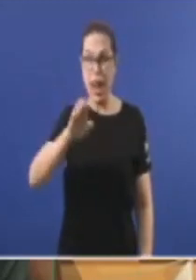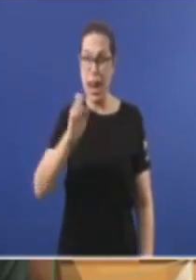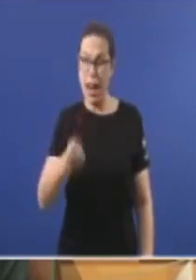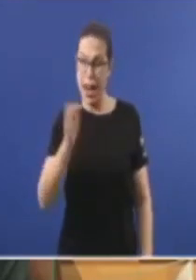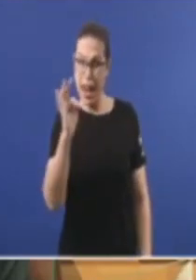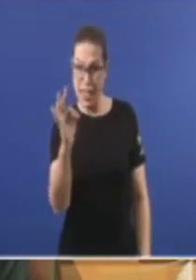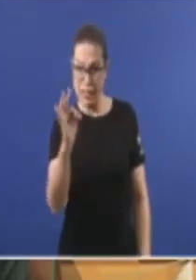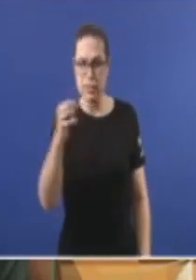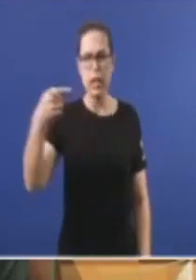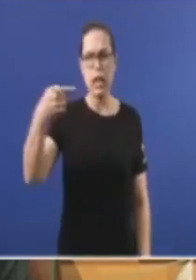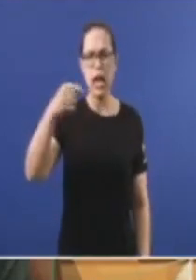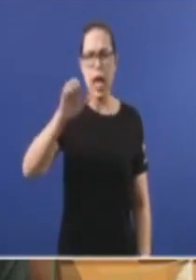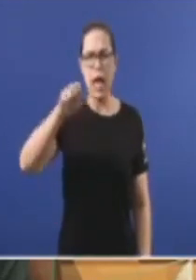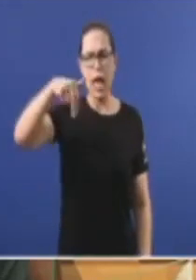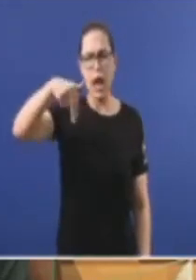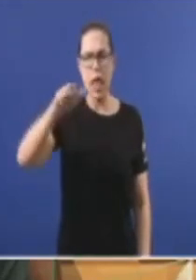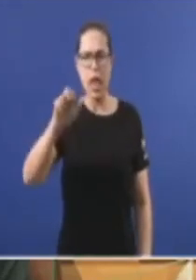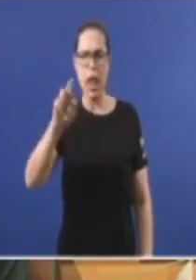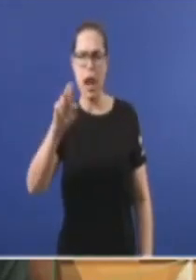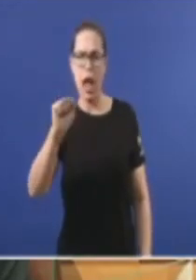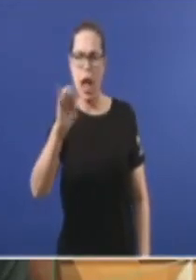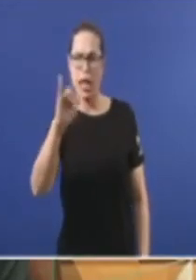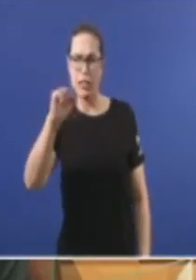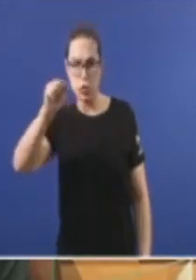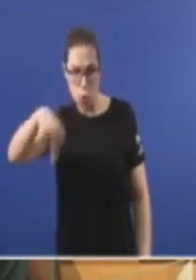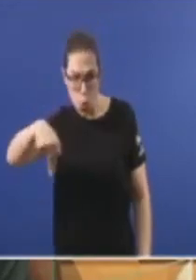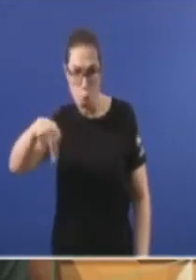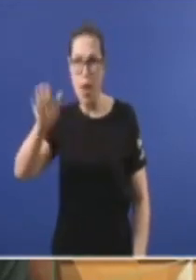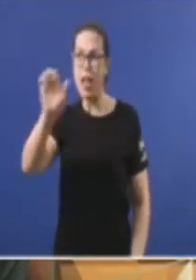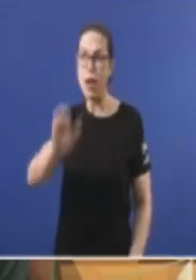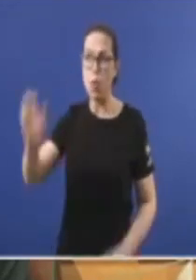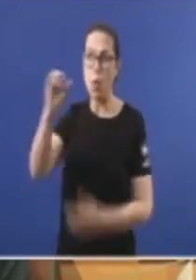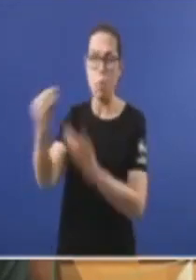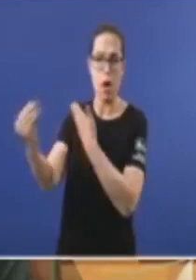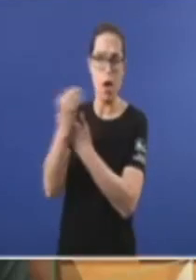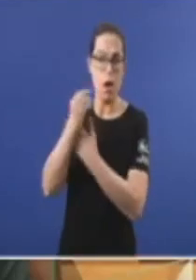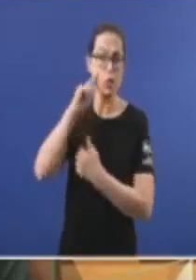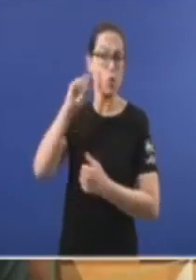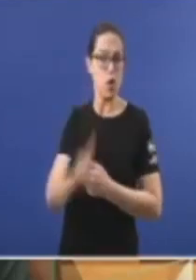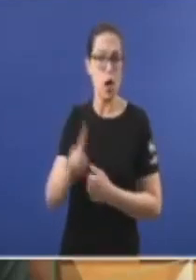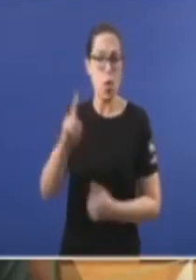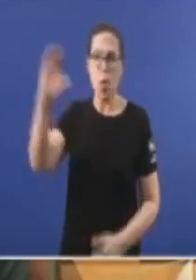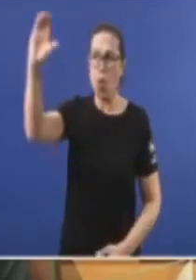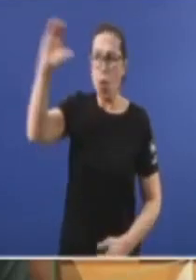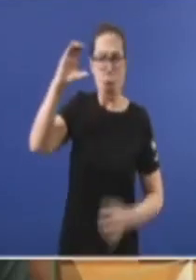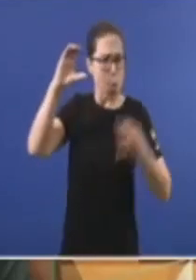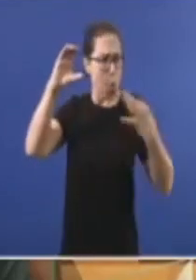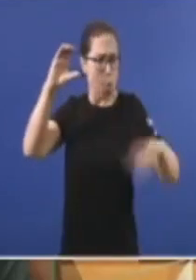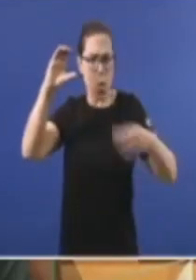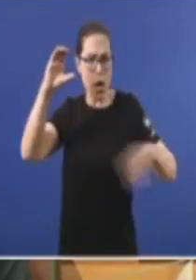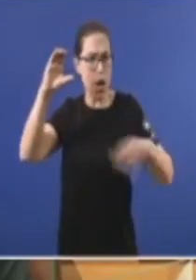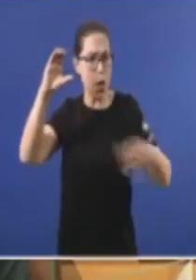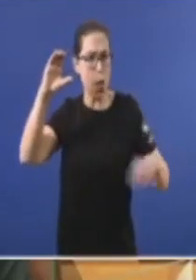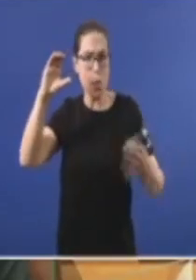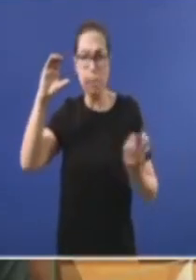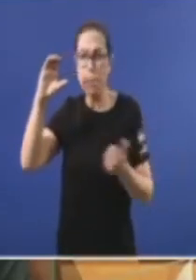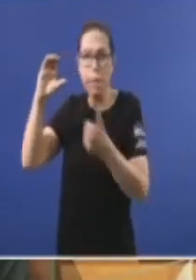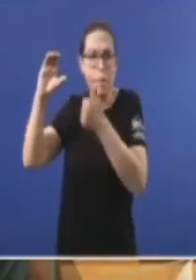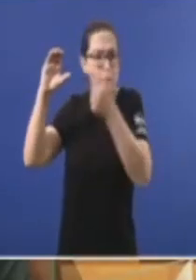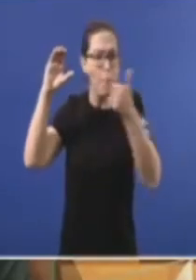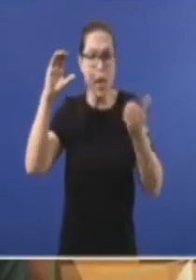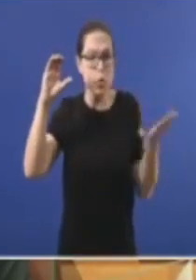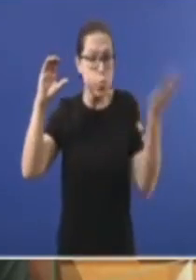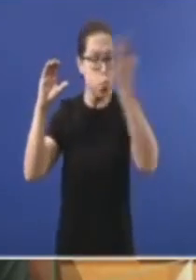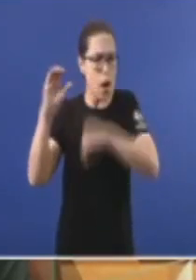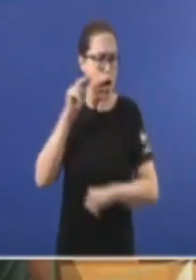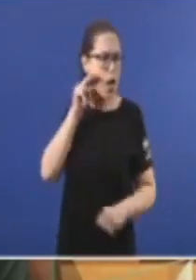de momento, os únicos fondos extraordinarios para a reactivación económica. E estamos vendo que Galiza está demolida